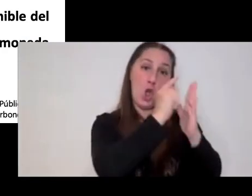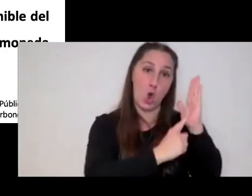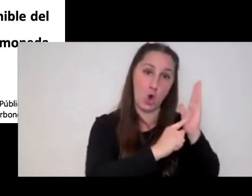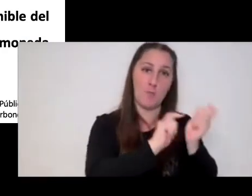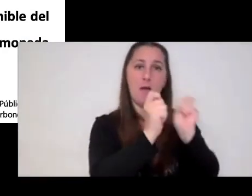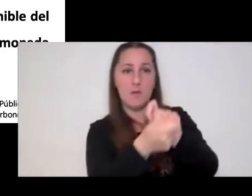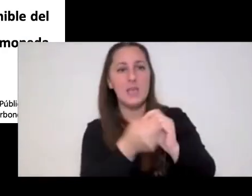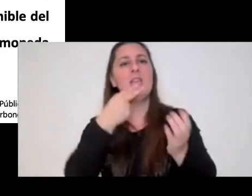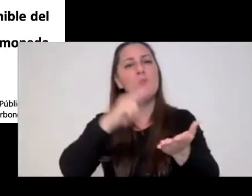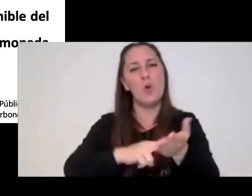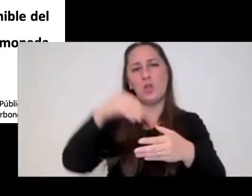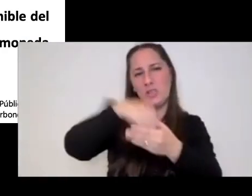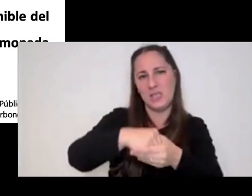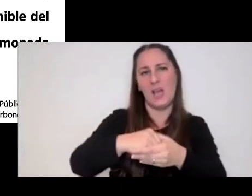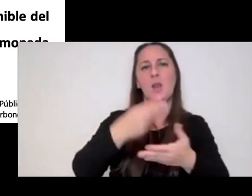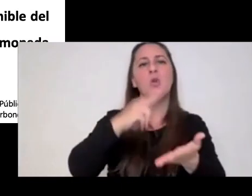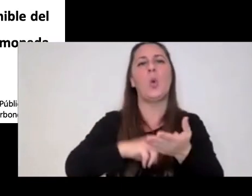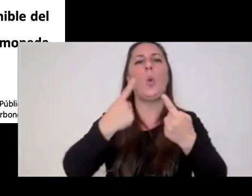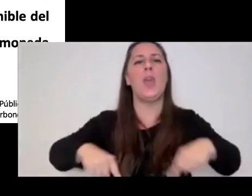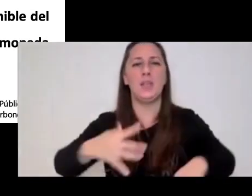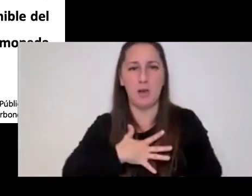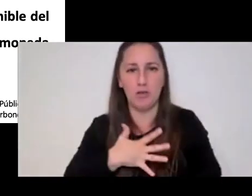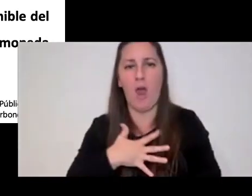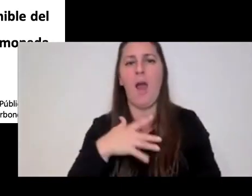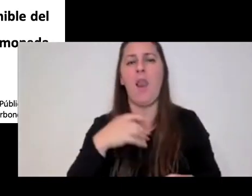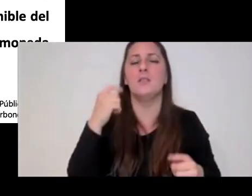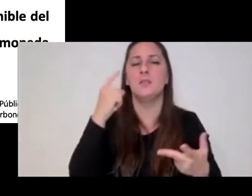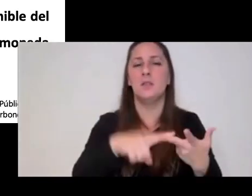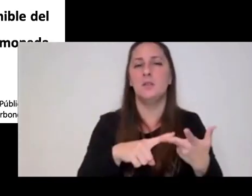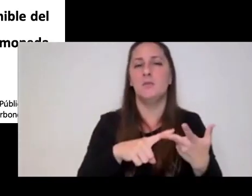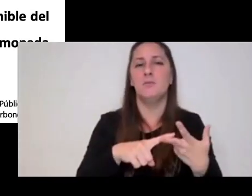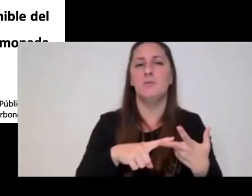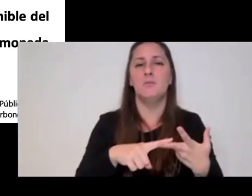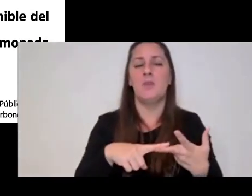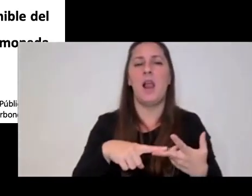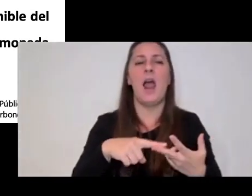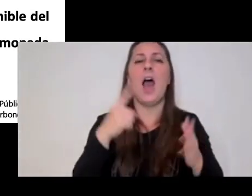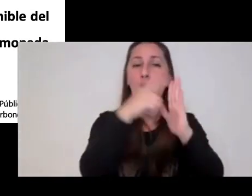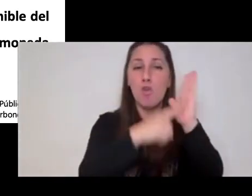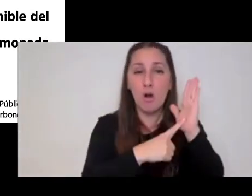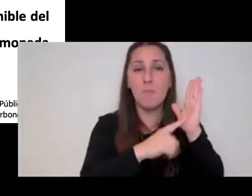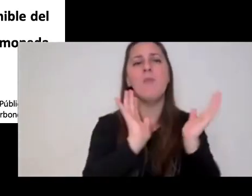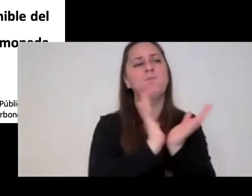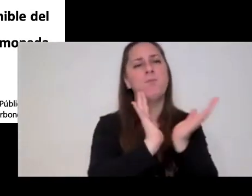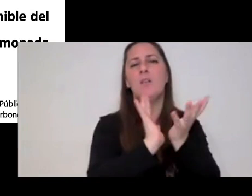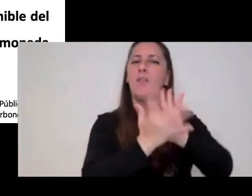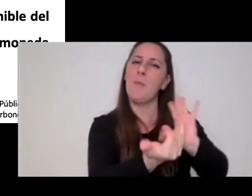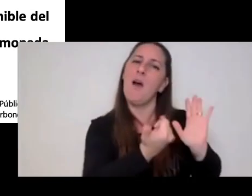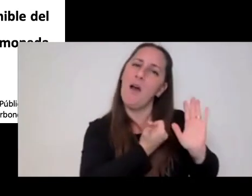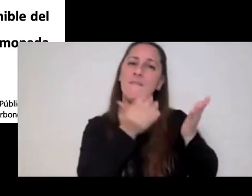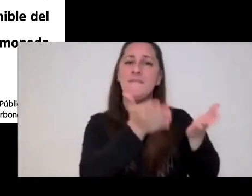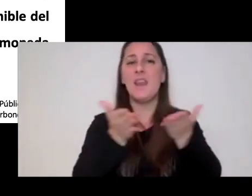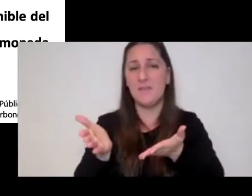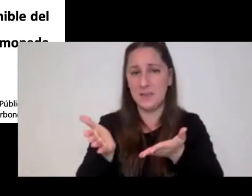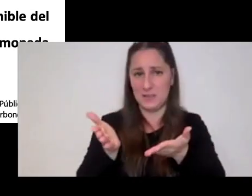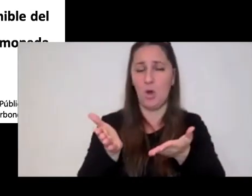internos, impuestos sobre los bienes personales. Básicamente la norma me va a indicar los beneficios que voy a tener, pero sobre